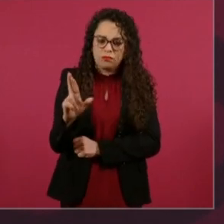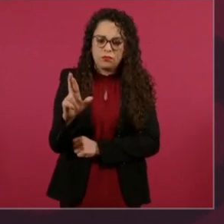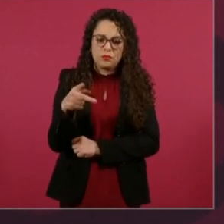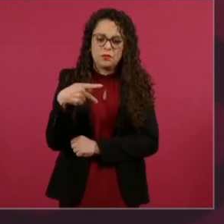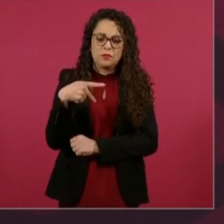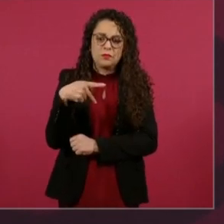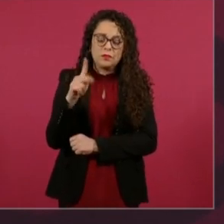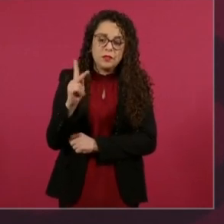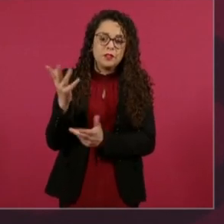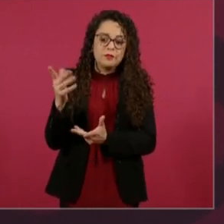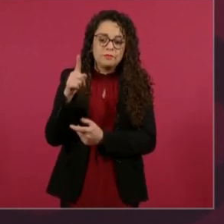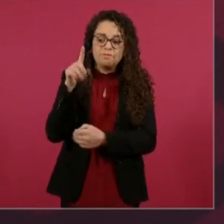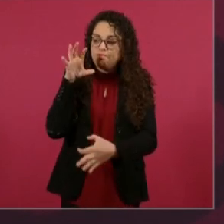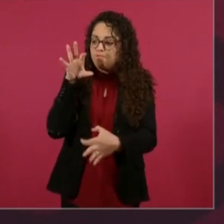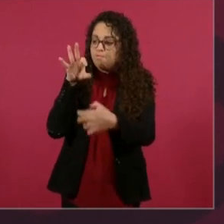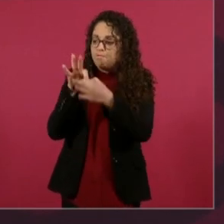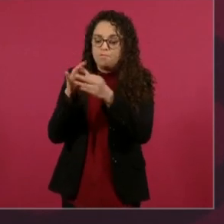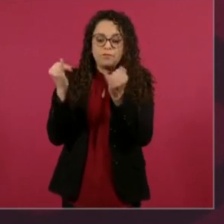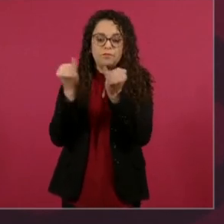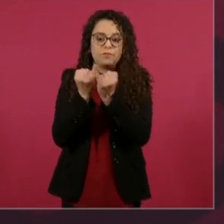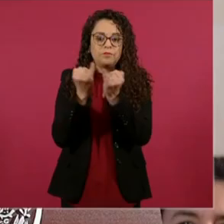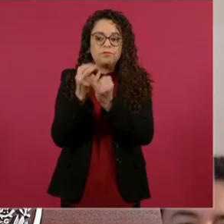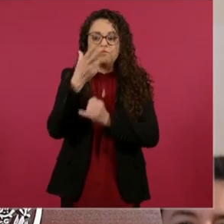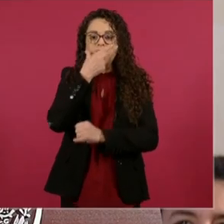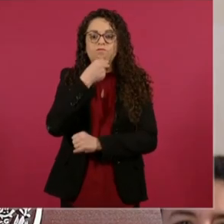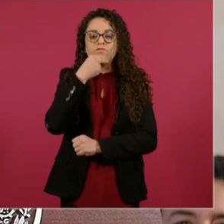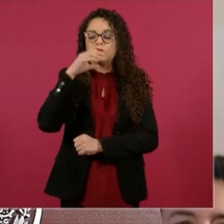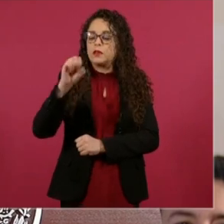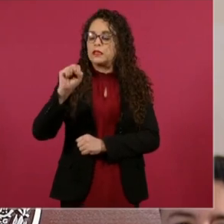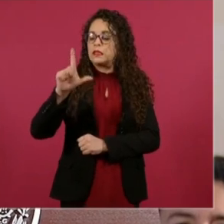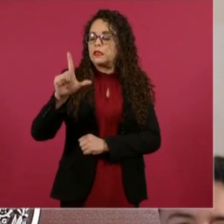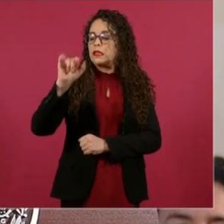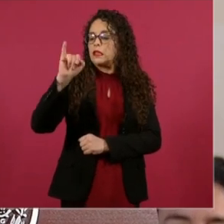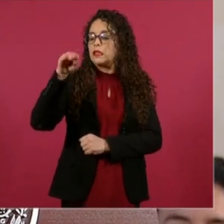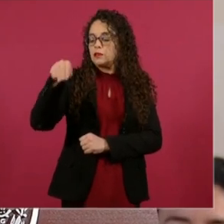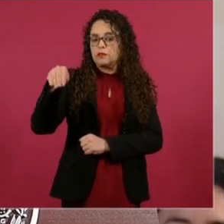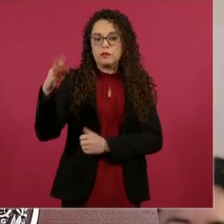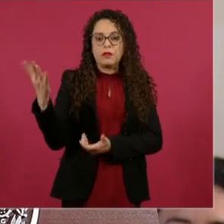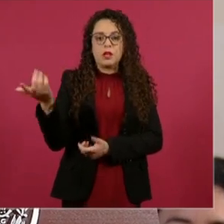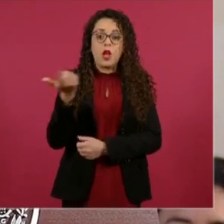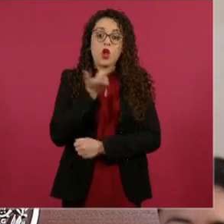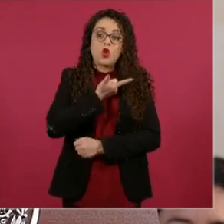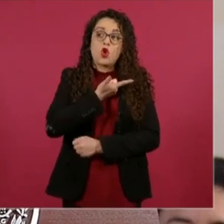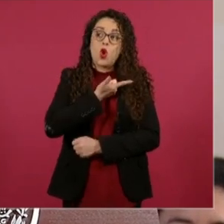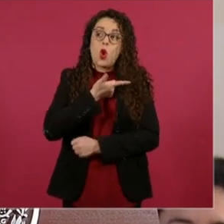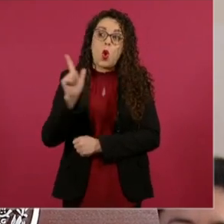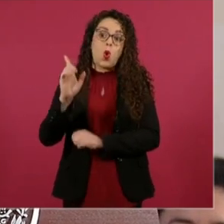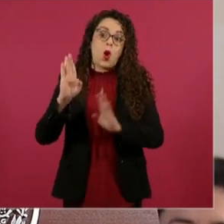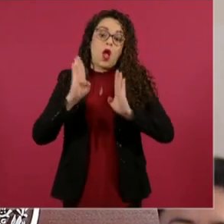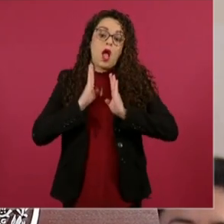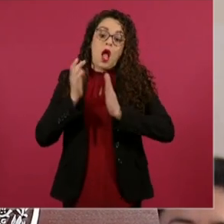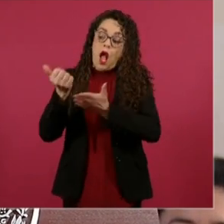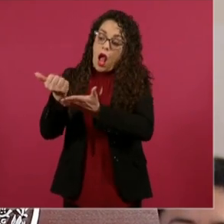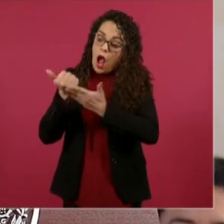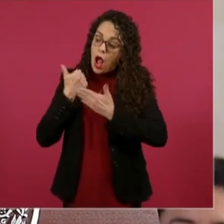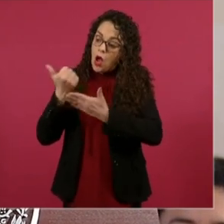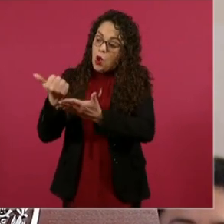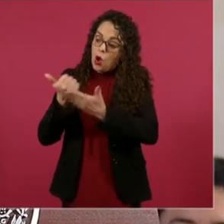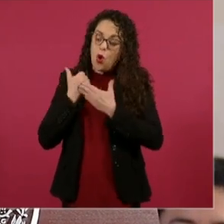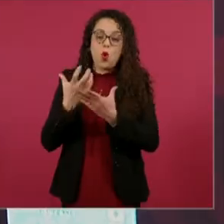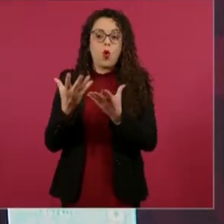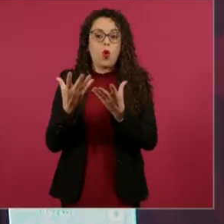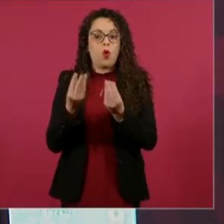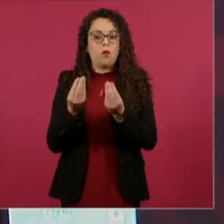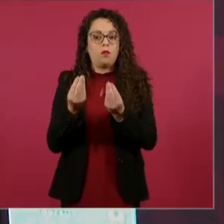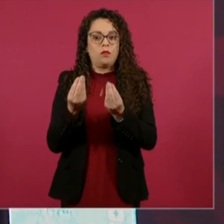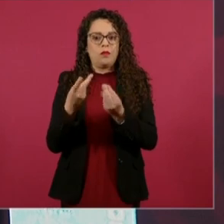Slim, que no le gusta que ya el ejército nos ayude tanto. Pero ¿cómo no nos